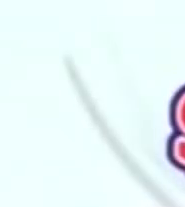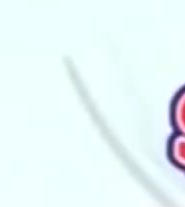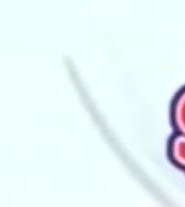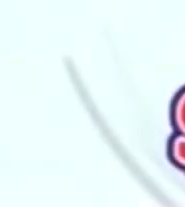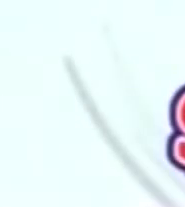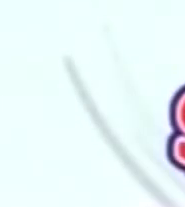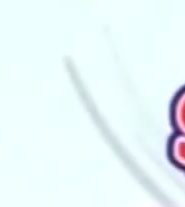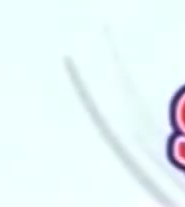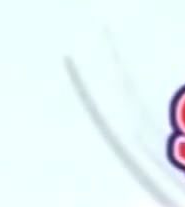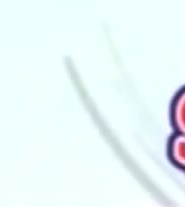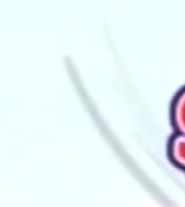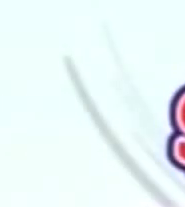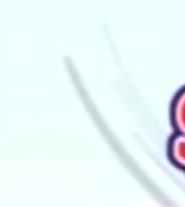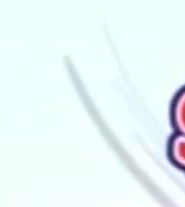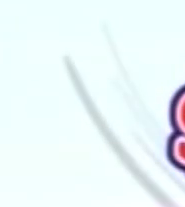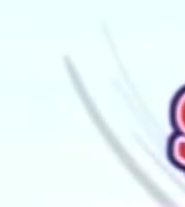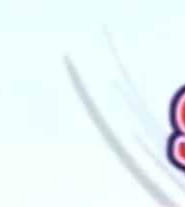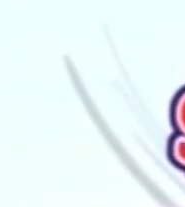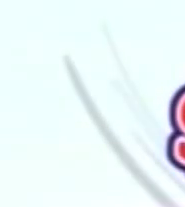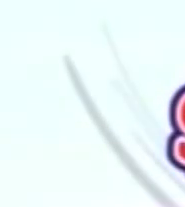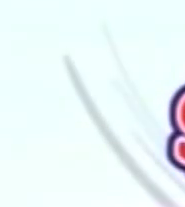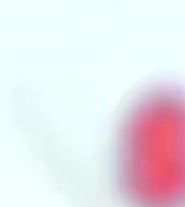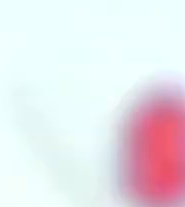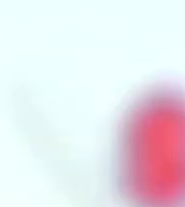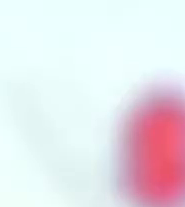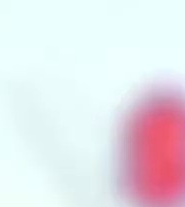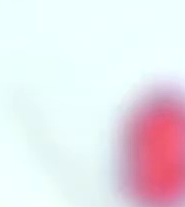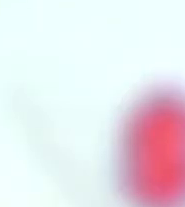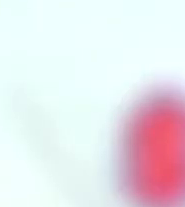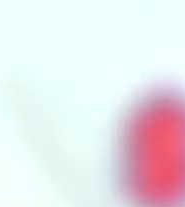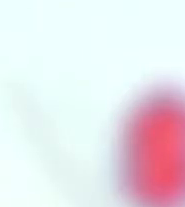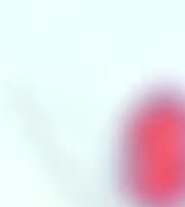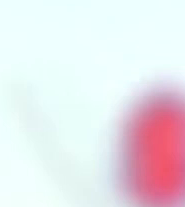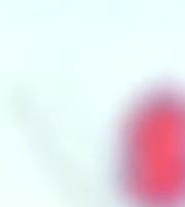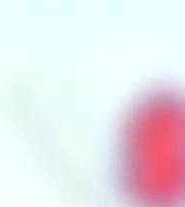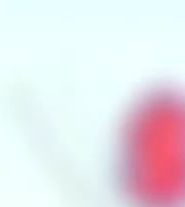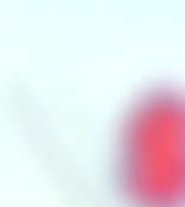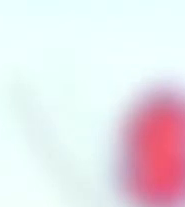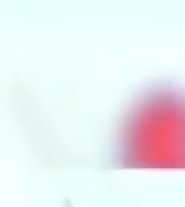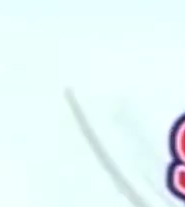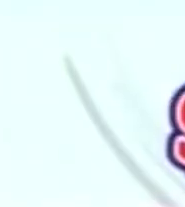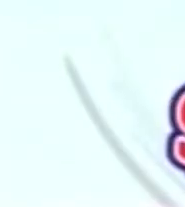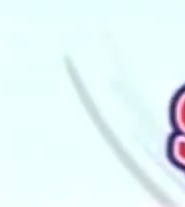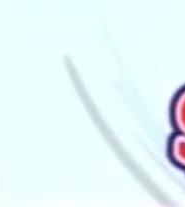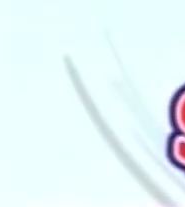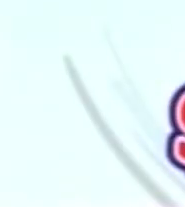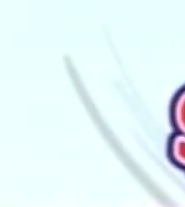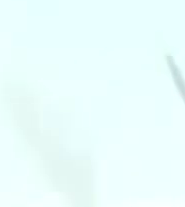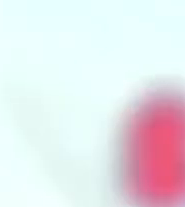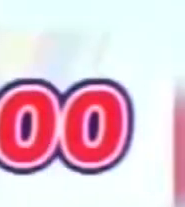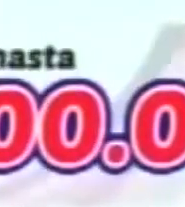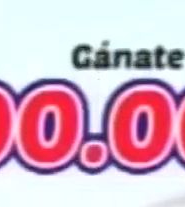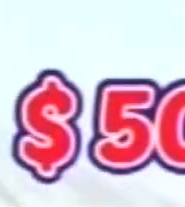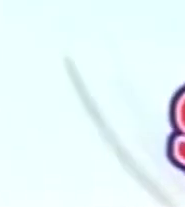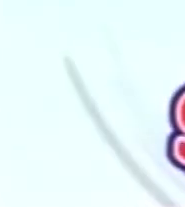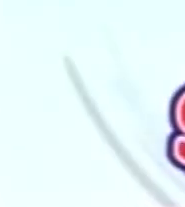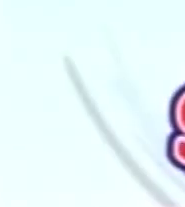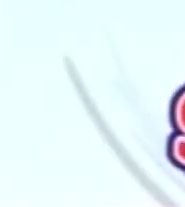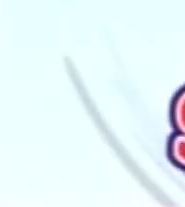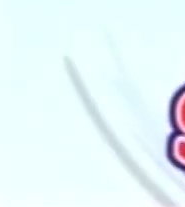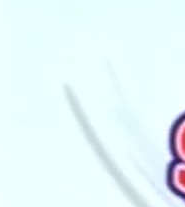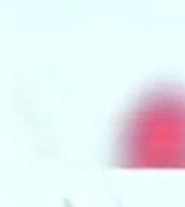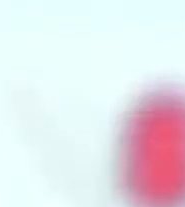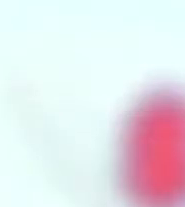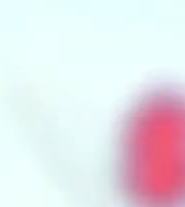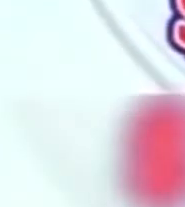En el 2017, haz tu sueño realidad. Llegó Tripletazo. Son dos oportunidades de ganar con la misma apuesta. Juégalo y